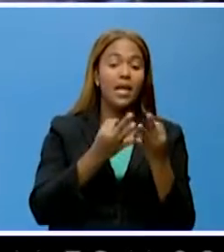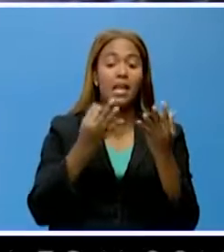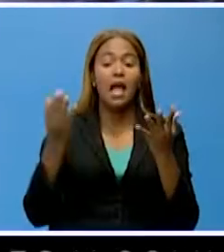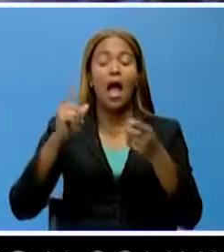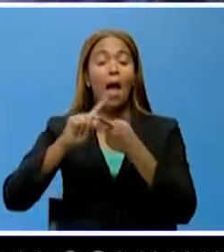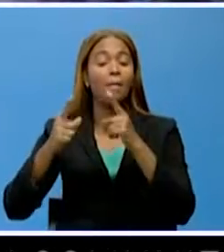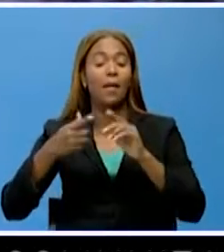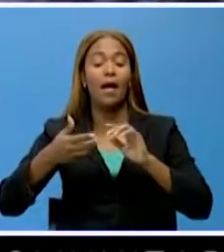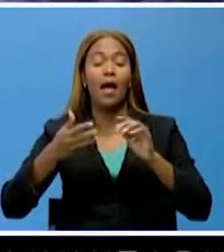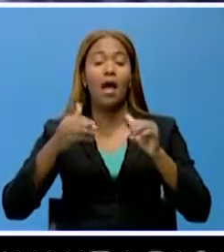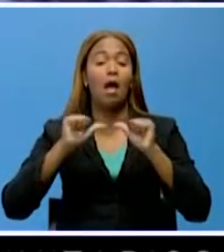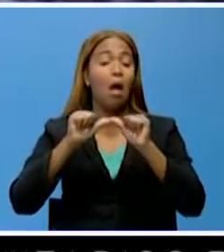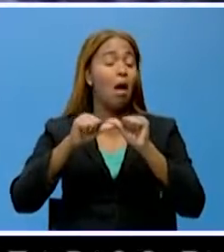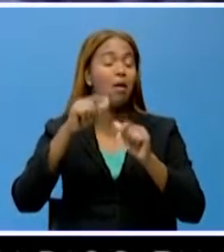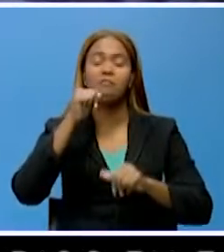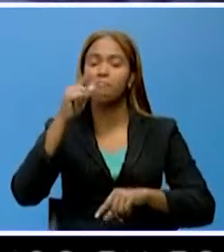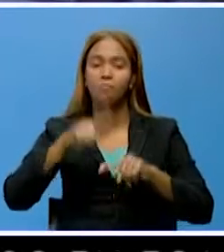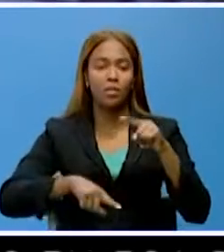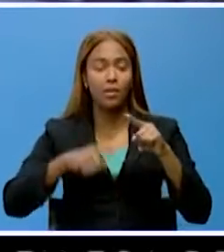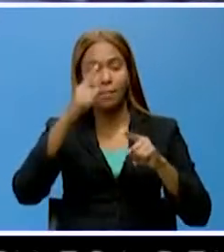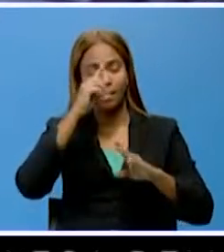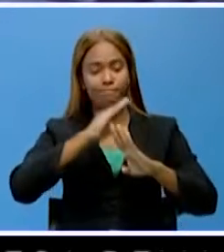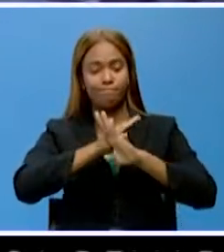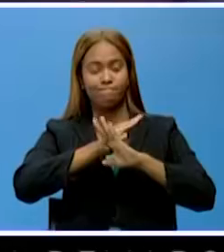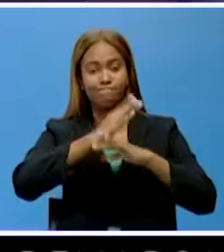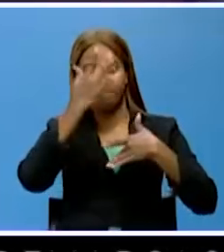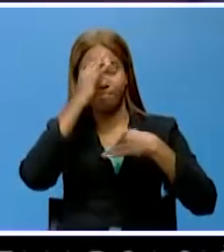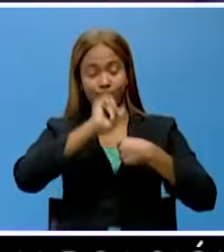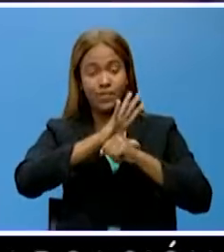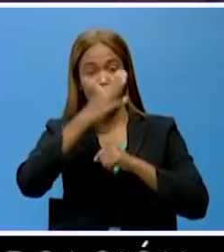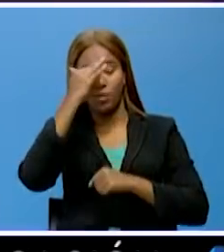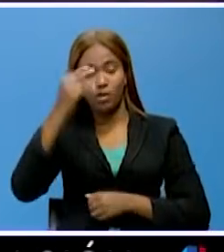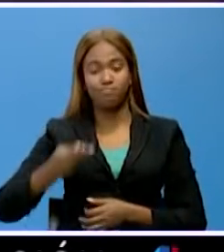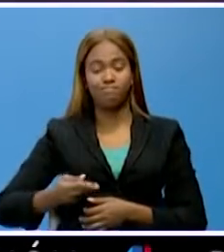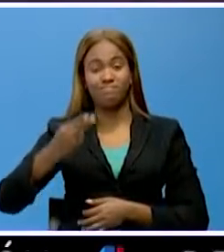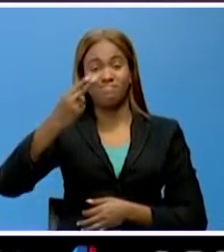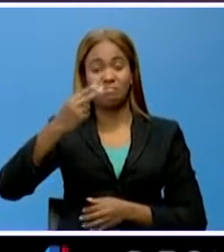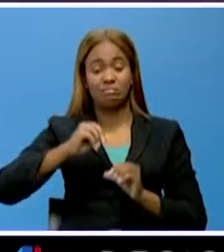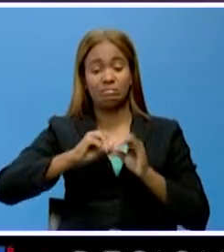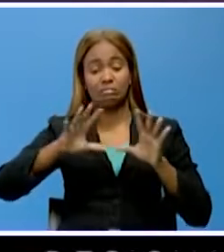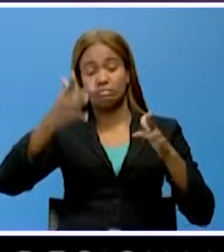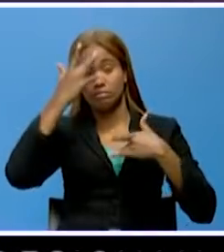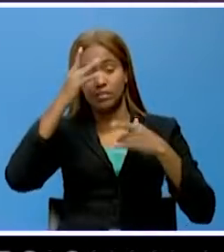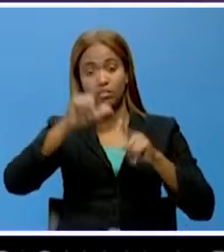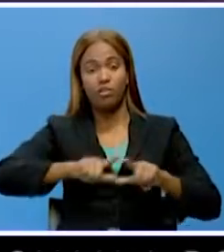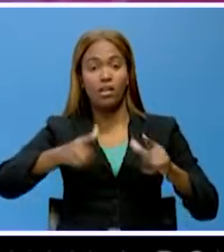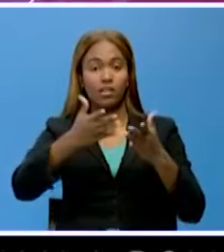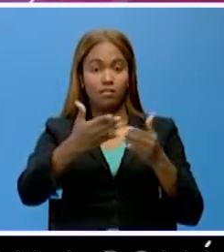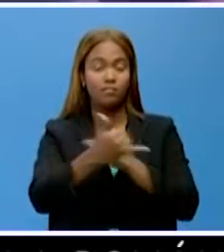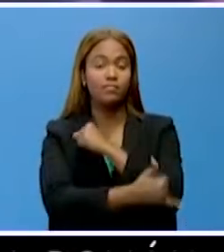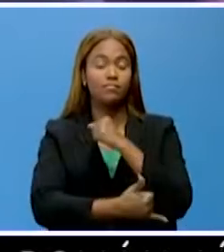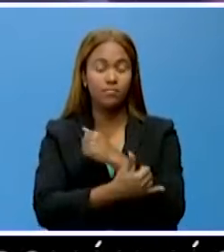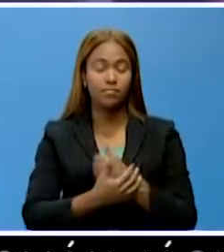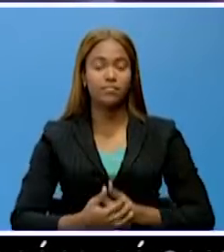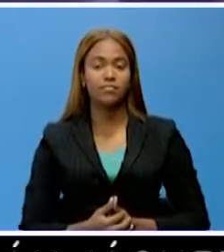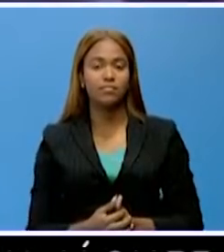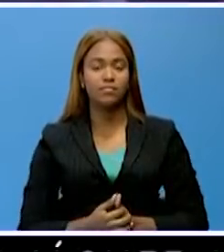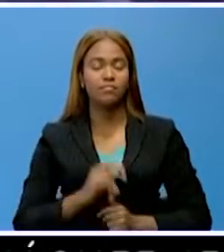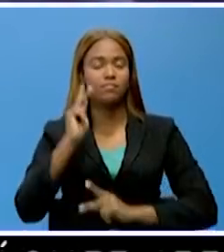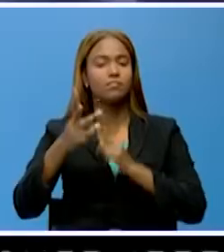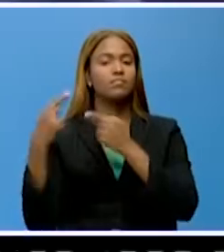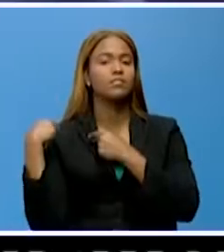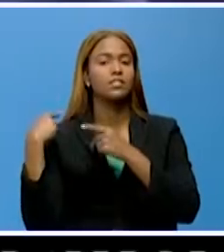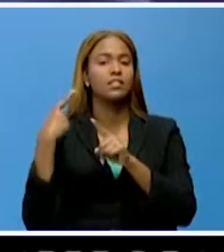para frenar la expansión de la COVID-19 en medio de un aumento de los contagios en varios puntos del país. Las